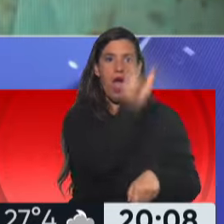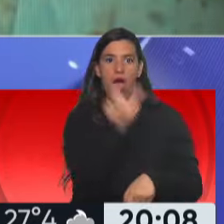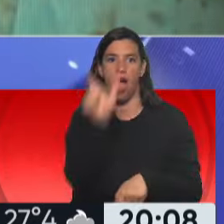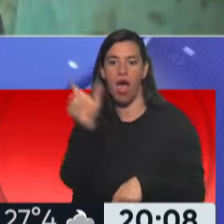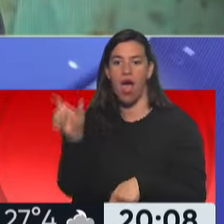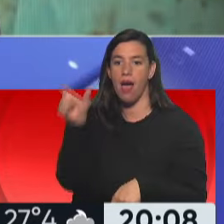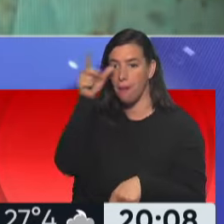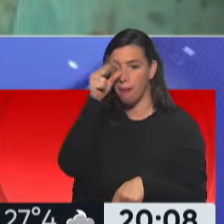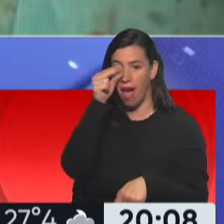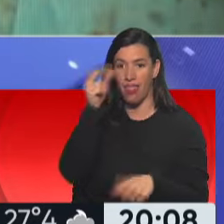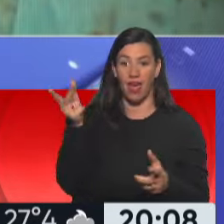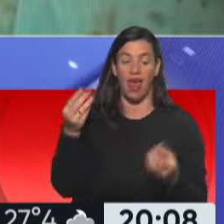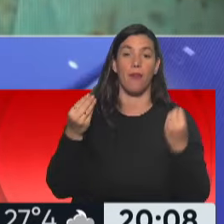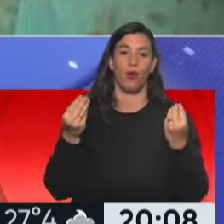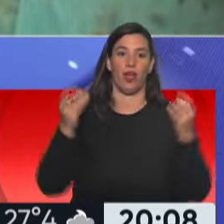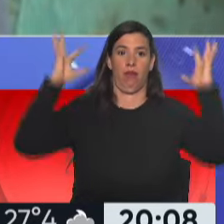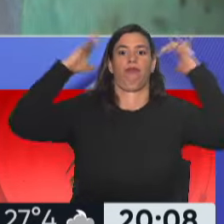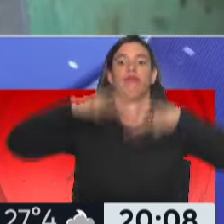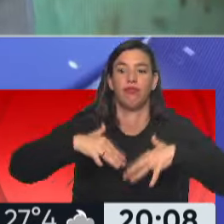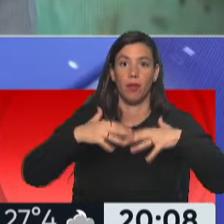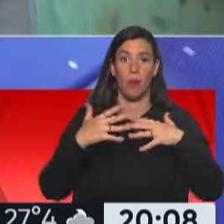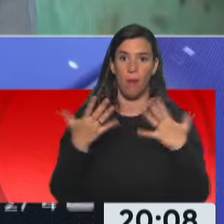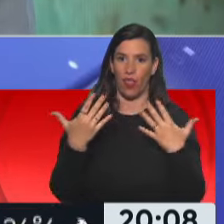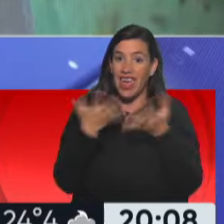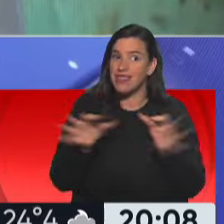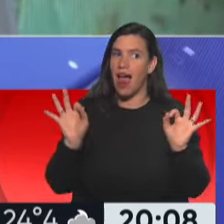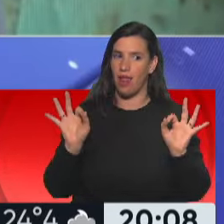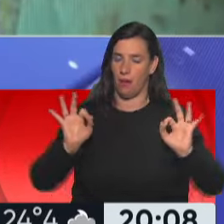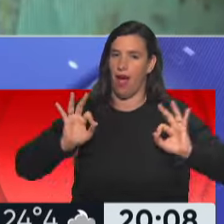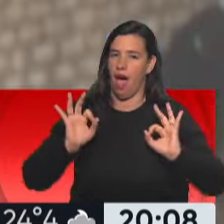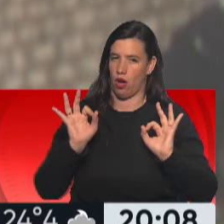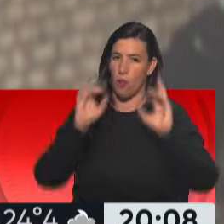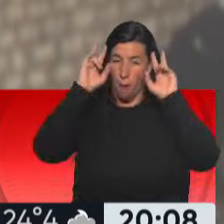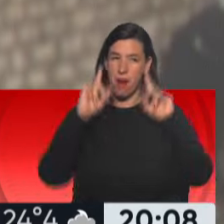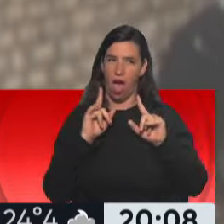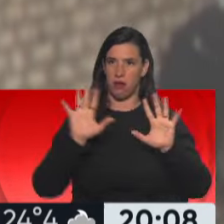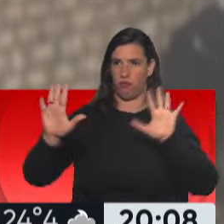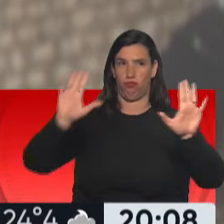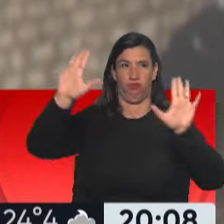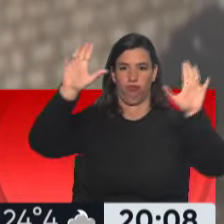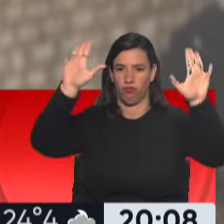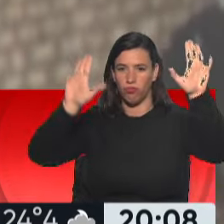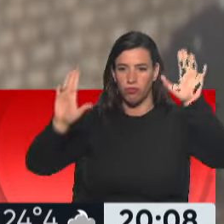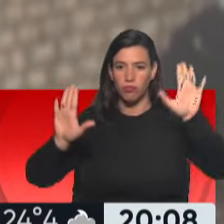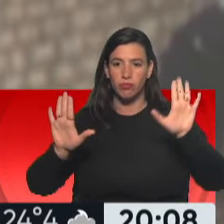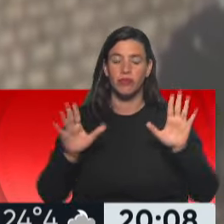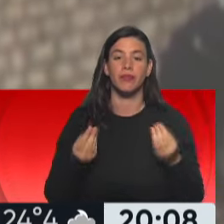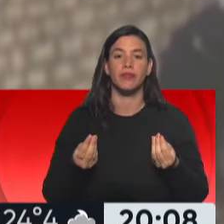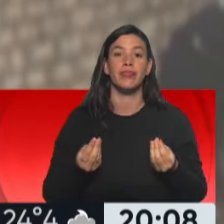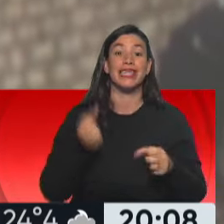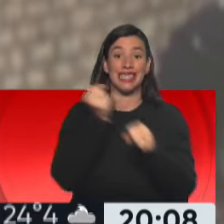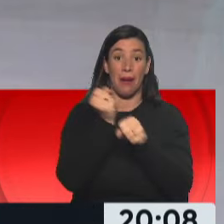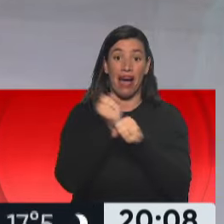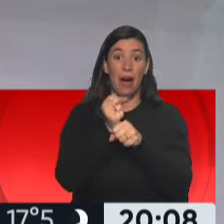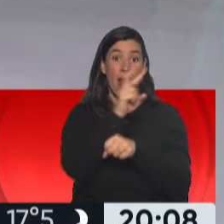en un derrumbe, en una situación... Que podía pasar. Claro, que no... Alfredo, no recién salir. Nos mostrabas que trabajaban con oxígeno.